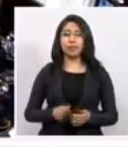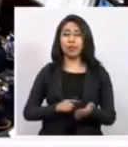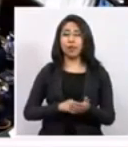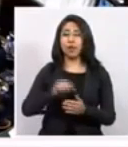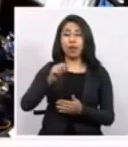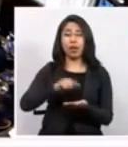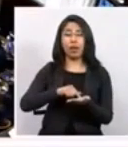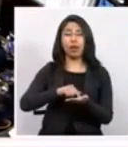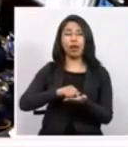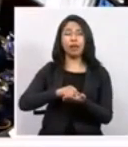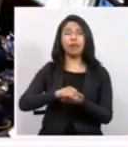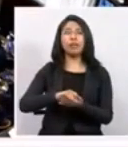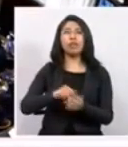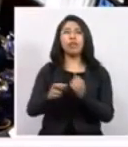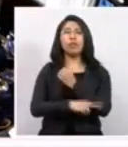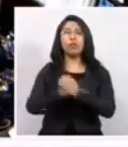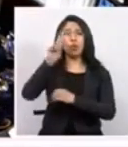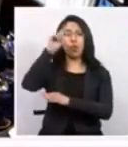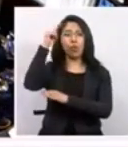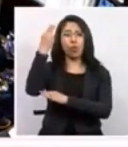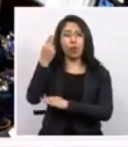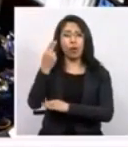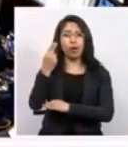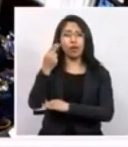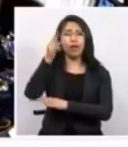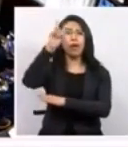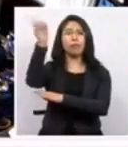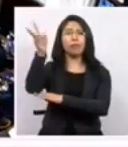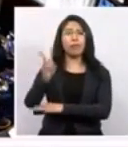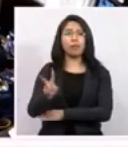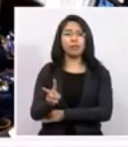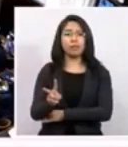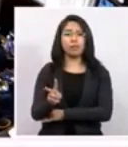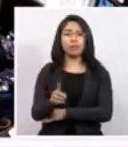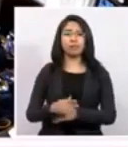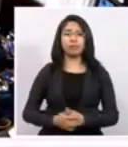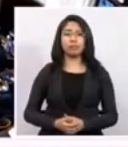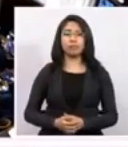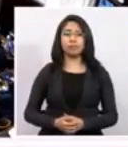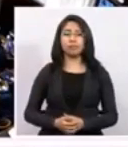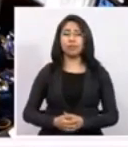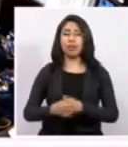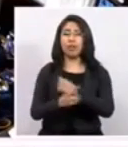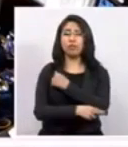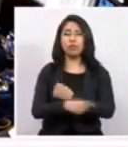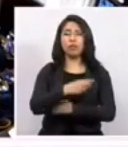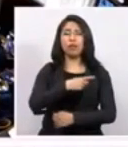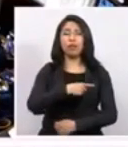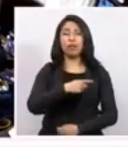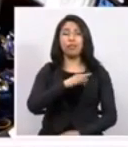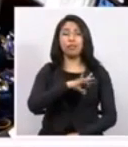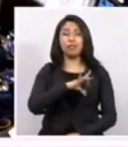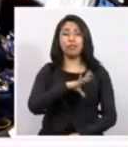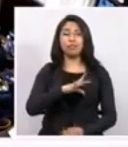Uruguay, República Bolivariana de Venezuela, República de Chile,